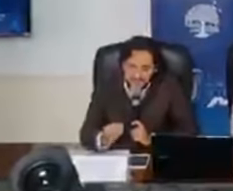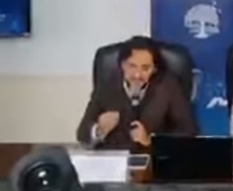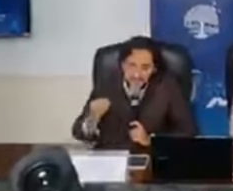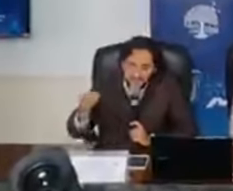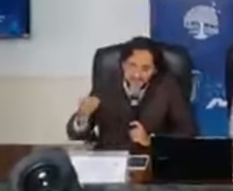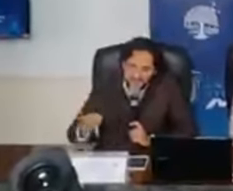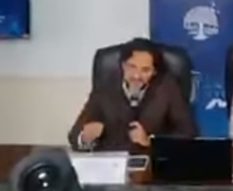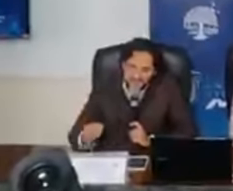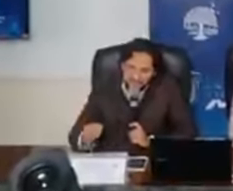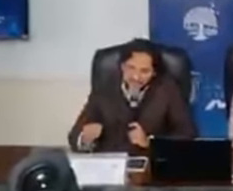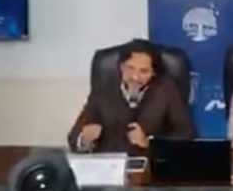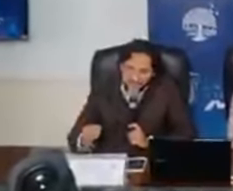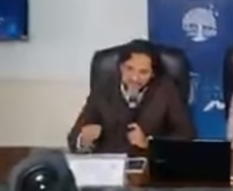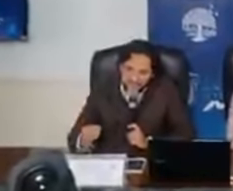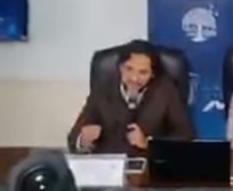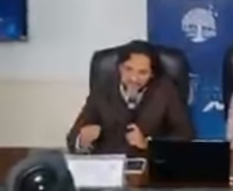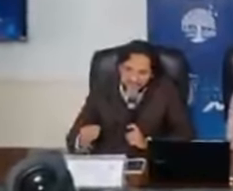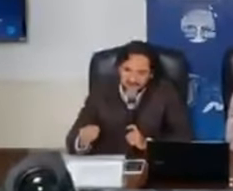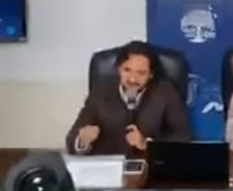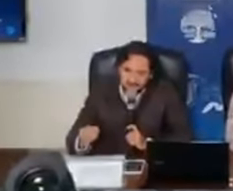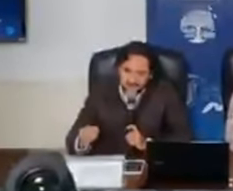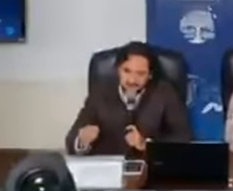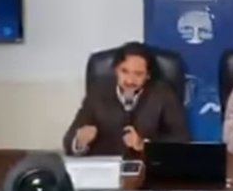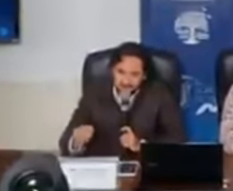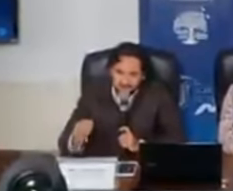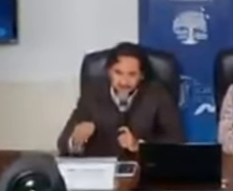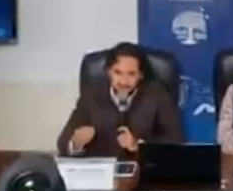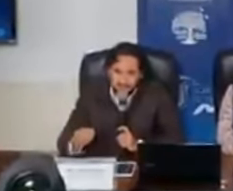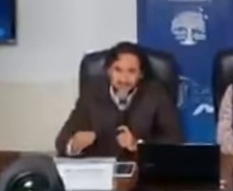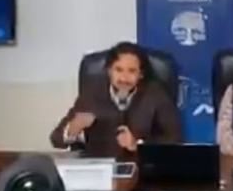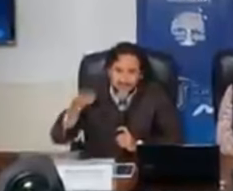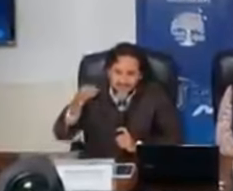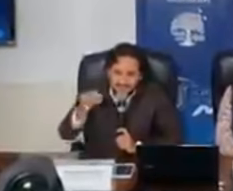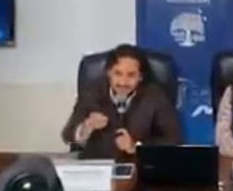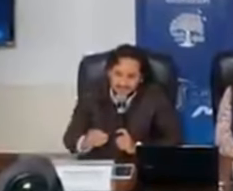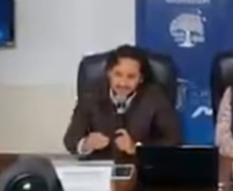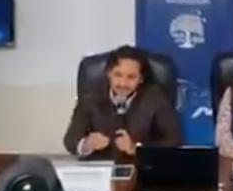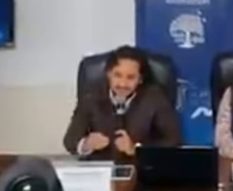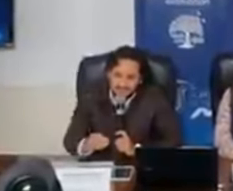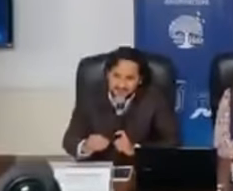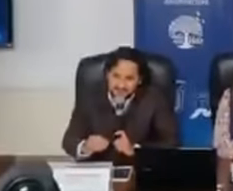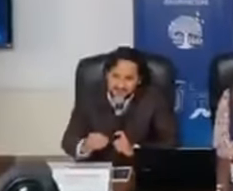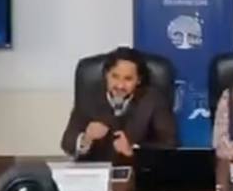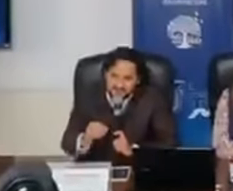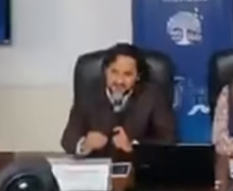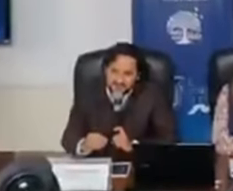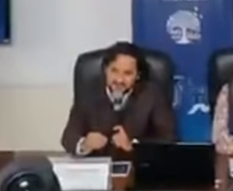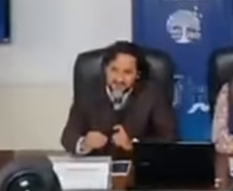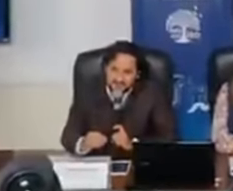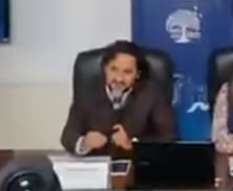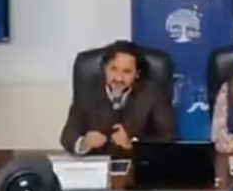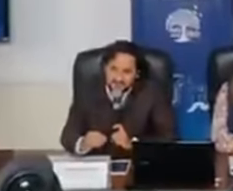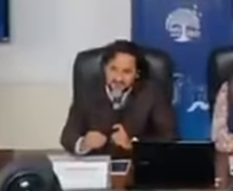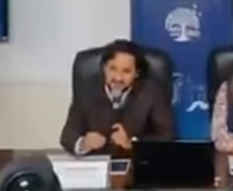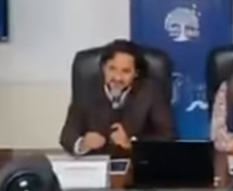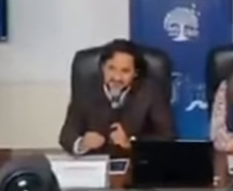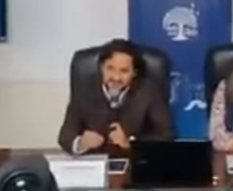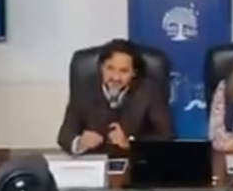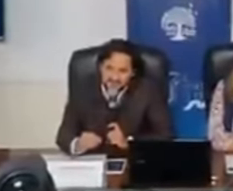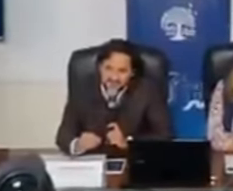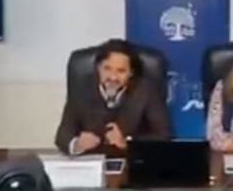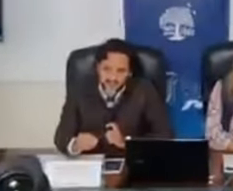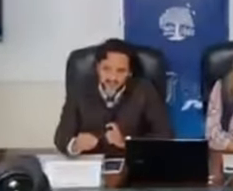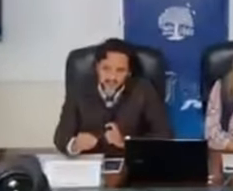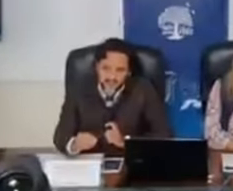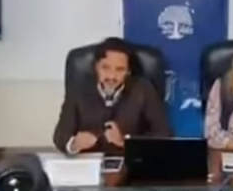esta infección. Caso contrario, se activarán dos procesos. Uno, que vayan a inmediatamente a estas 15 unidades